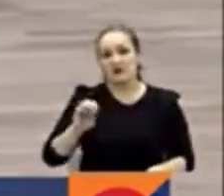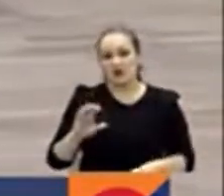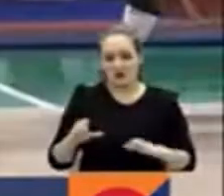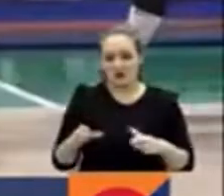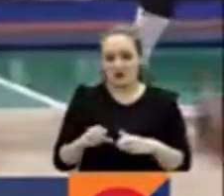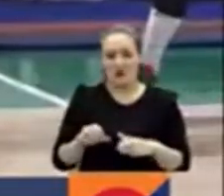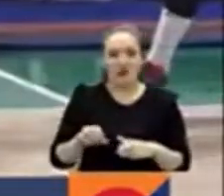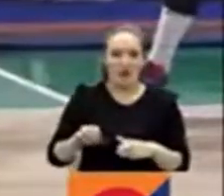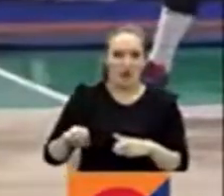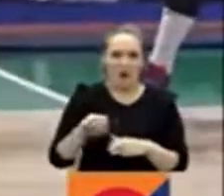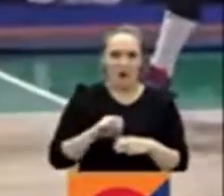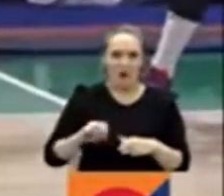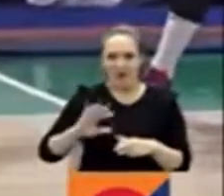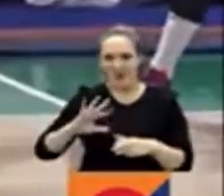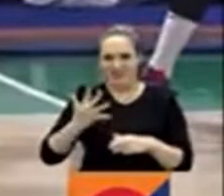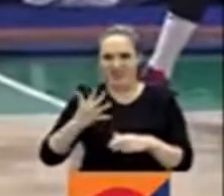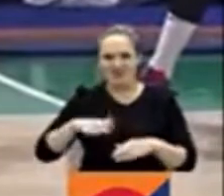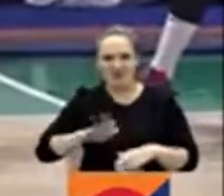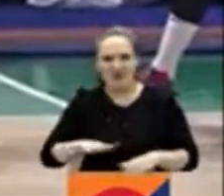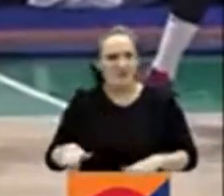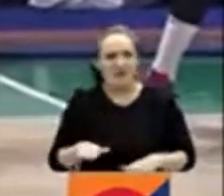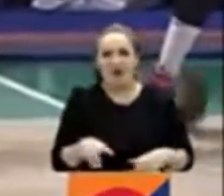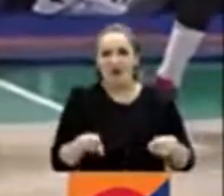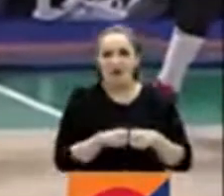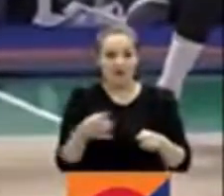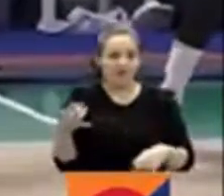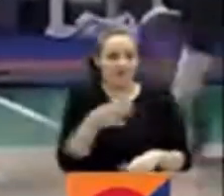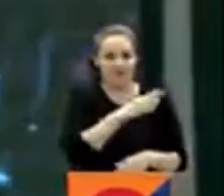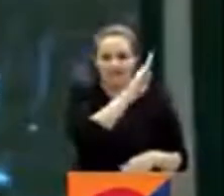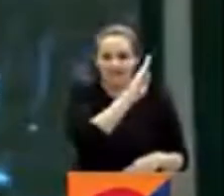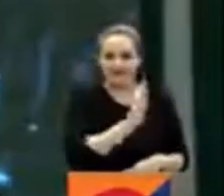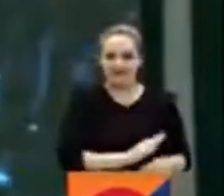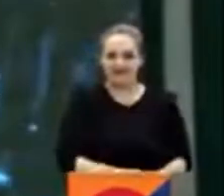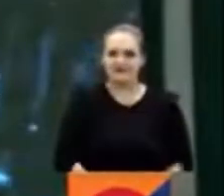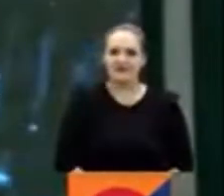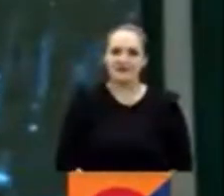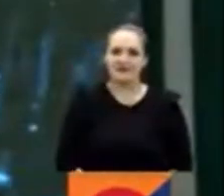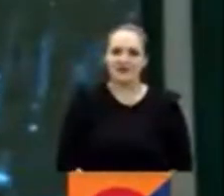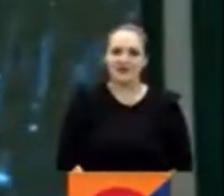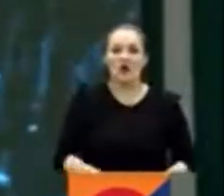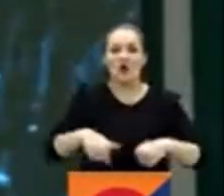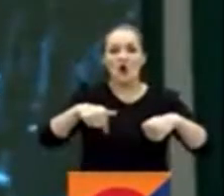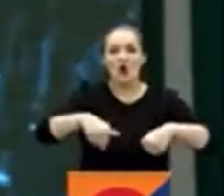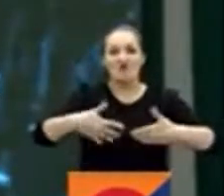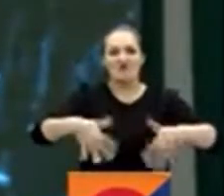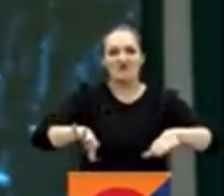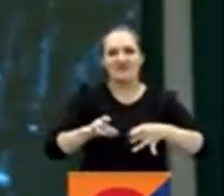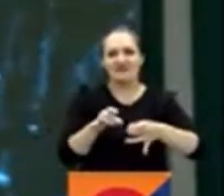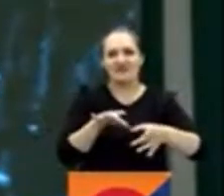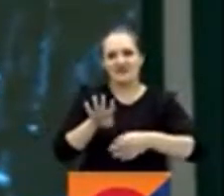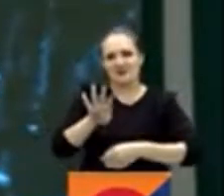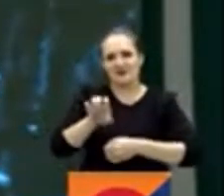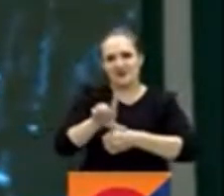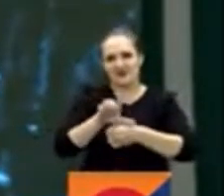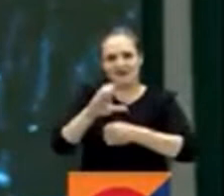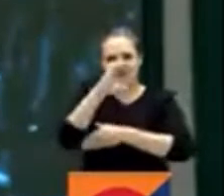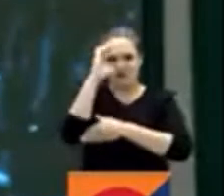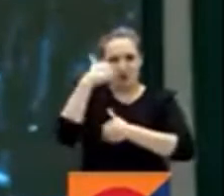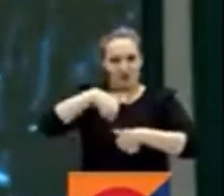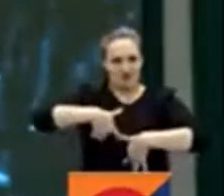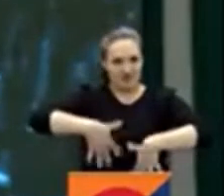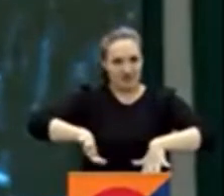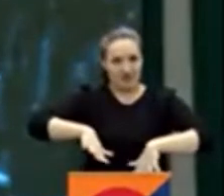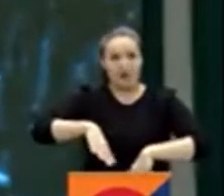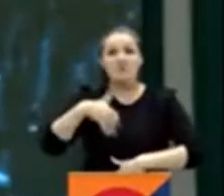cafetero buscará imponerse en casa, así como lo hizo ante Brasil. Hoy concluye la fecha 9 de la Liga Colombiana, en la que